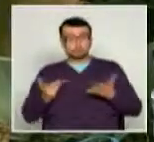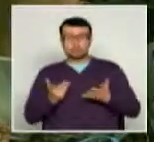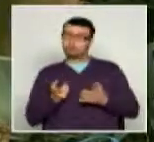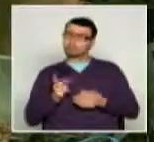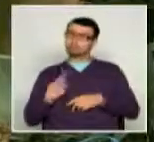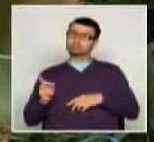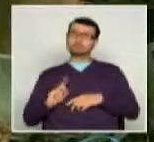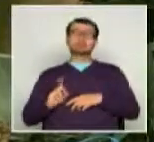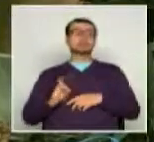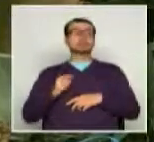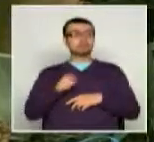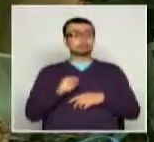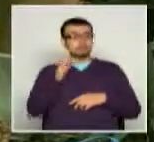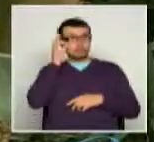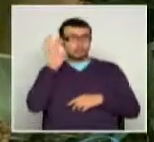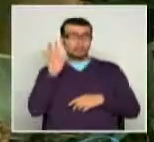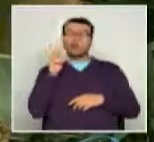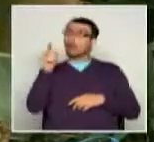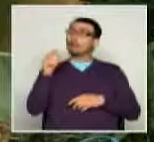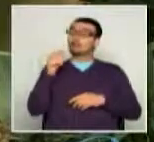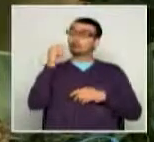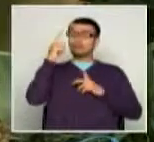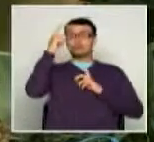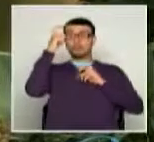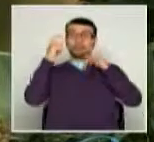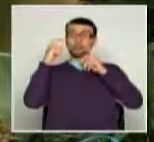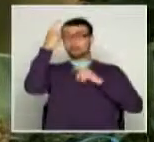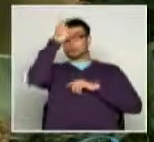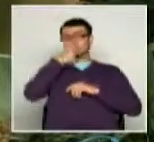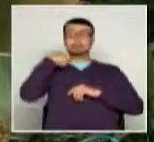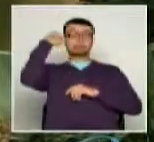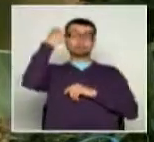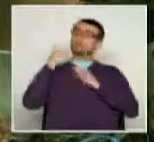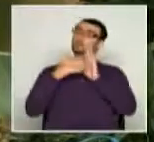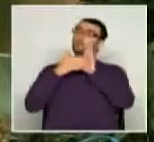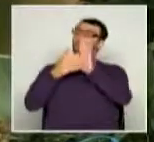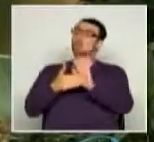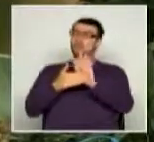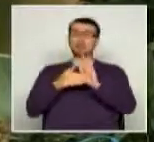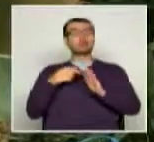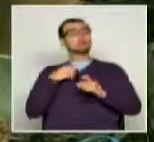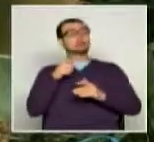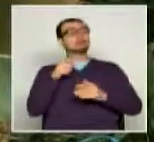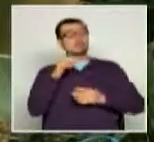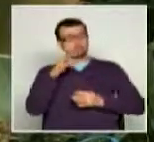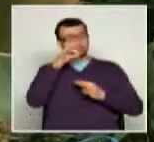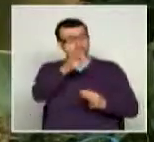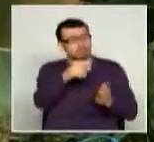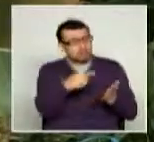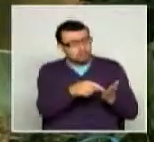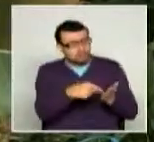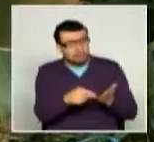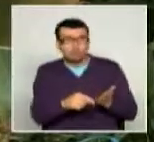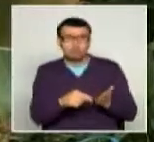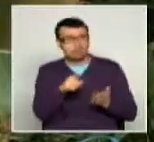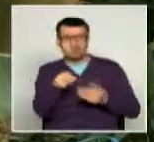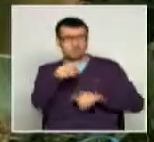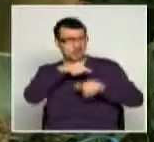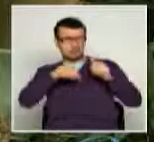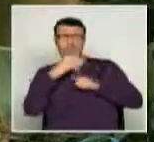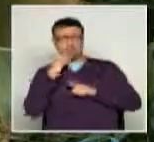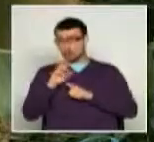tengan exhibidas las fotos nuestras o lo que sea, si en un sitio de estos le cambian los productos, ya saben